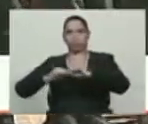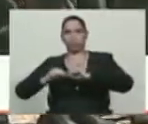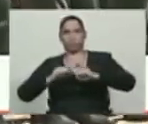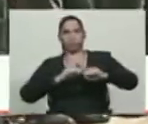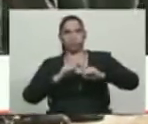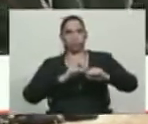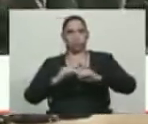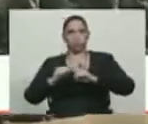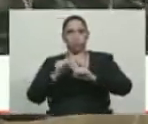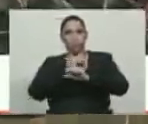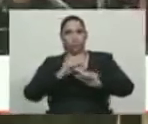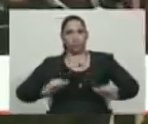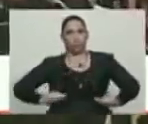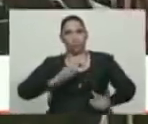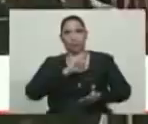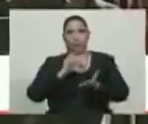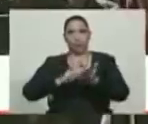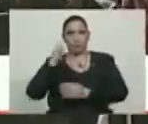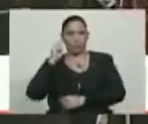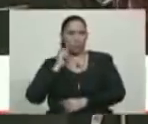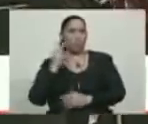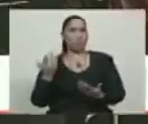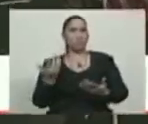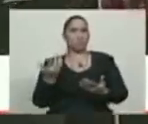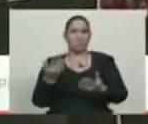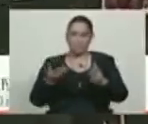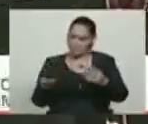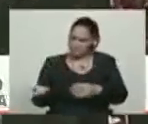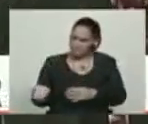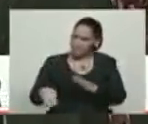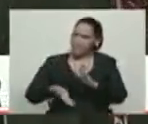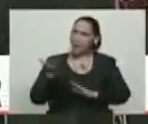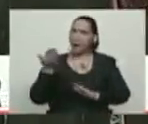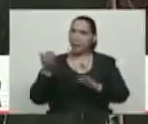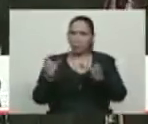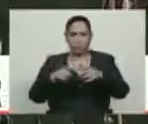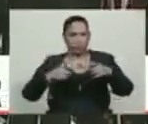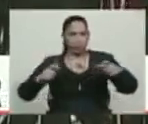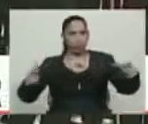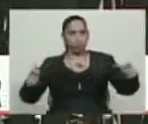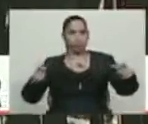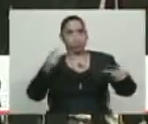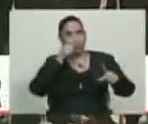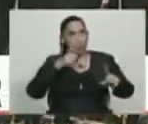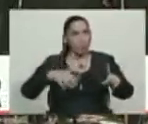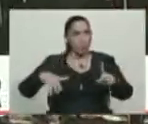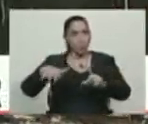la Fuerza Armada Nacional Bolivariana. Vamos a acrecentar la Guardia del Pueblo